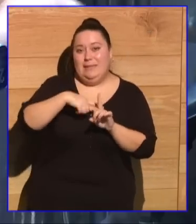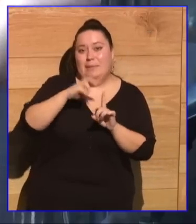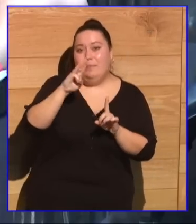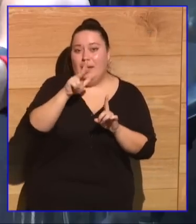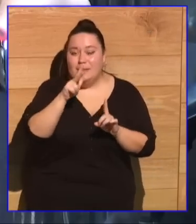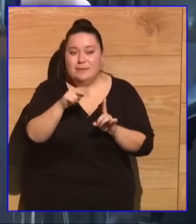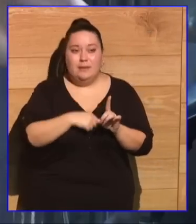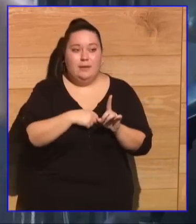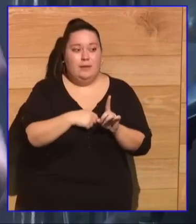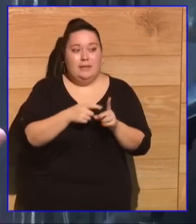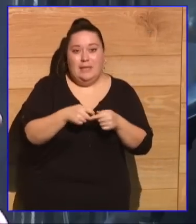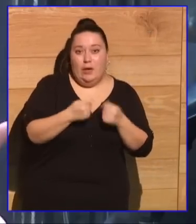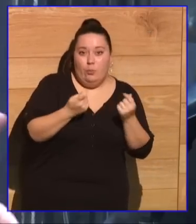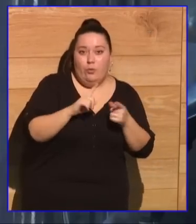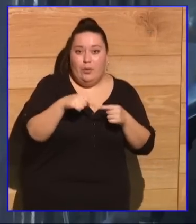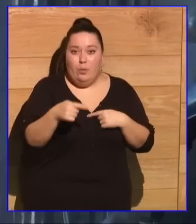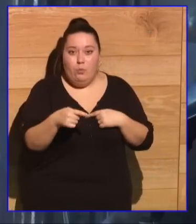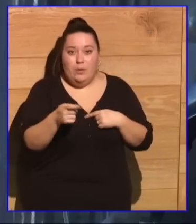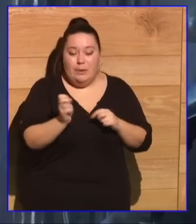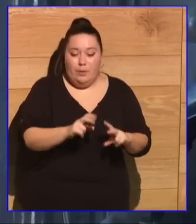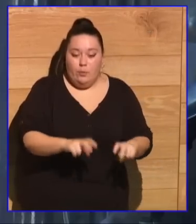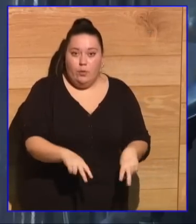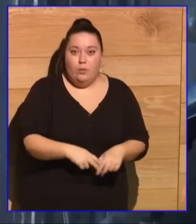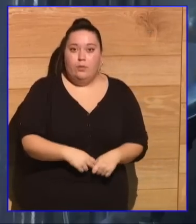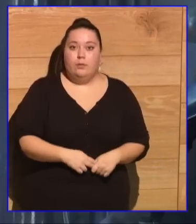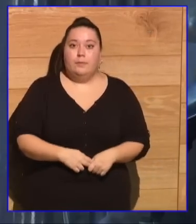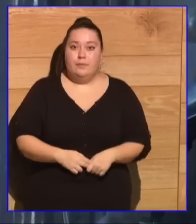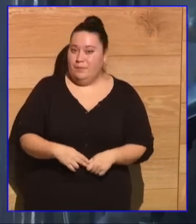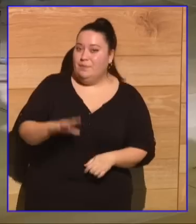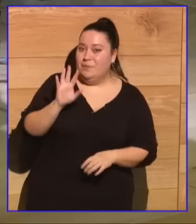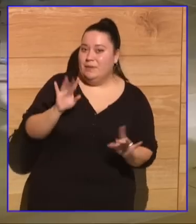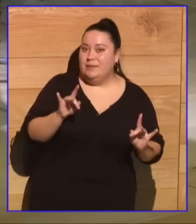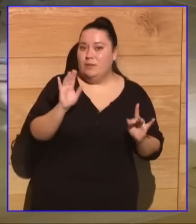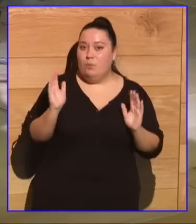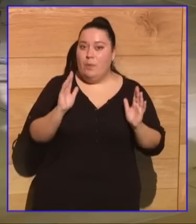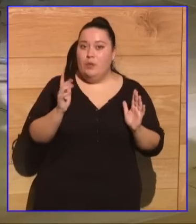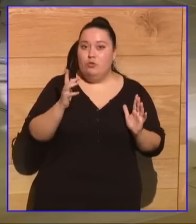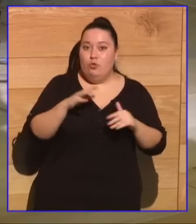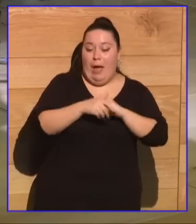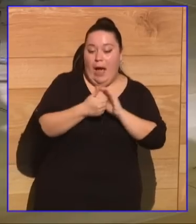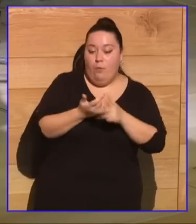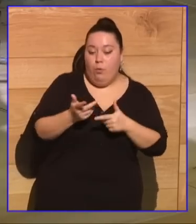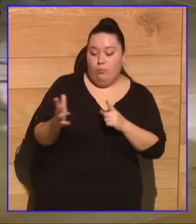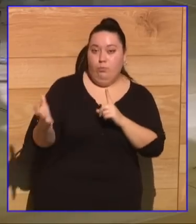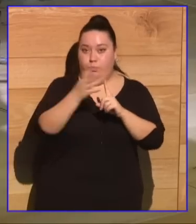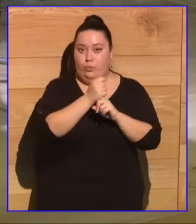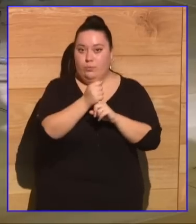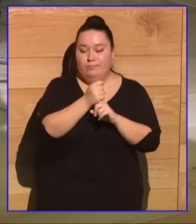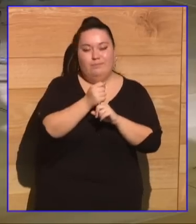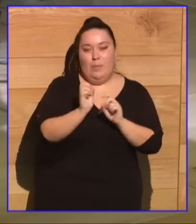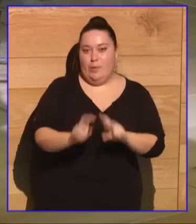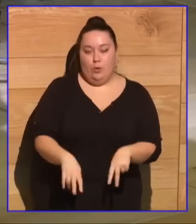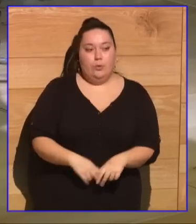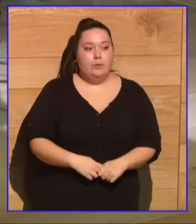hombre, es se la fundamental. rompió y entonces empezó a deteriorarse a partir de ahí? Sí, en el momento en que encontró un jabón que le iba bien. Yo voy a contar una cosa, una